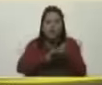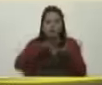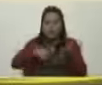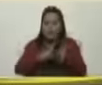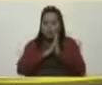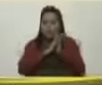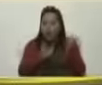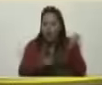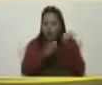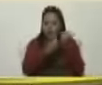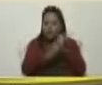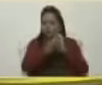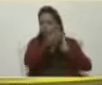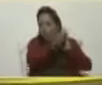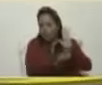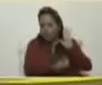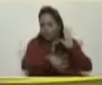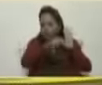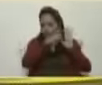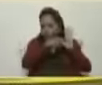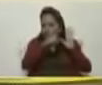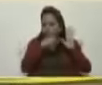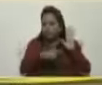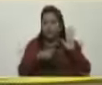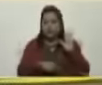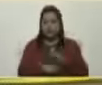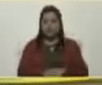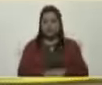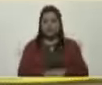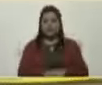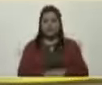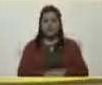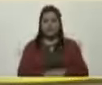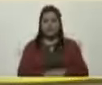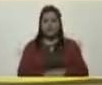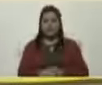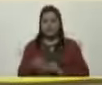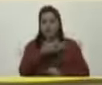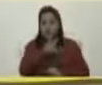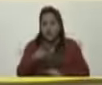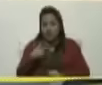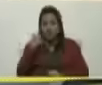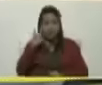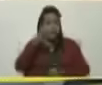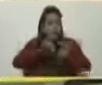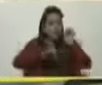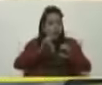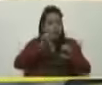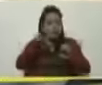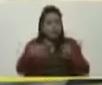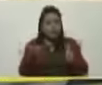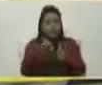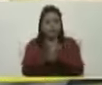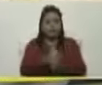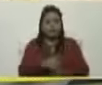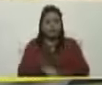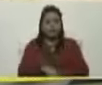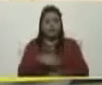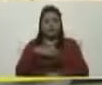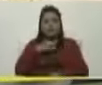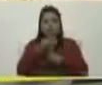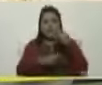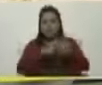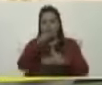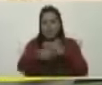con eso, presidente. Y otra cosa que quisiera que revisaran también, tomaran en cuenta, yo venía realizando un